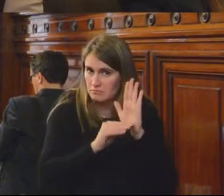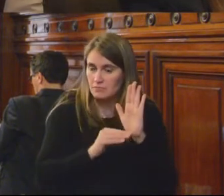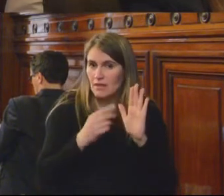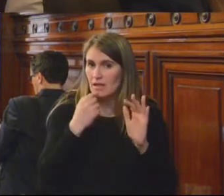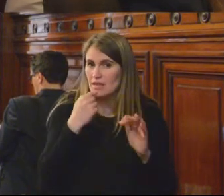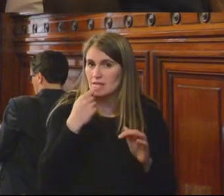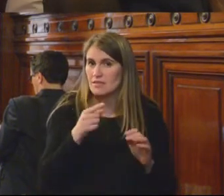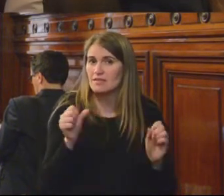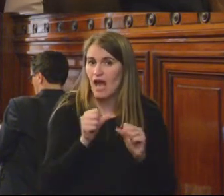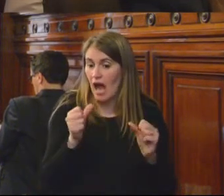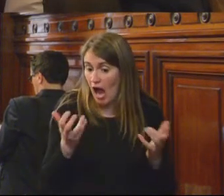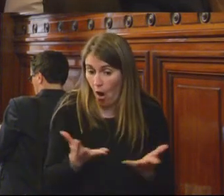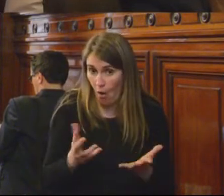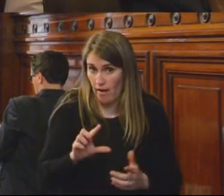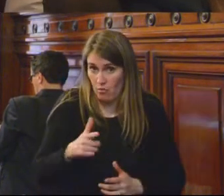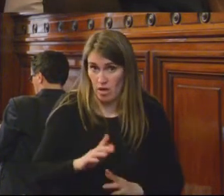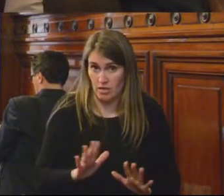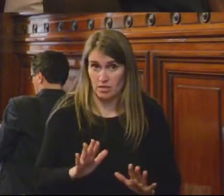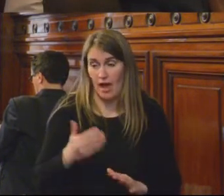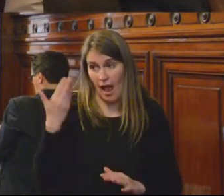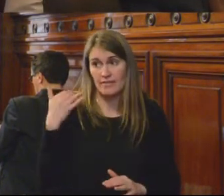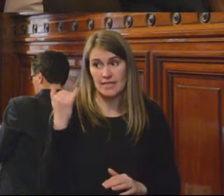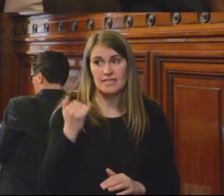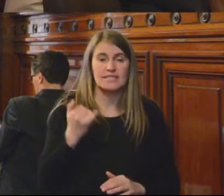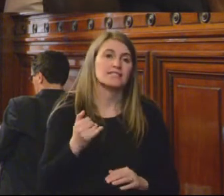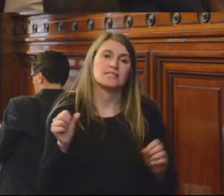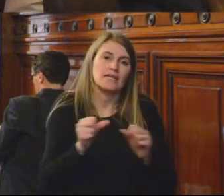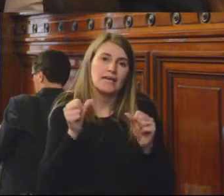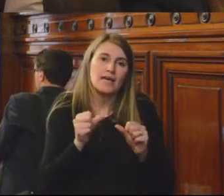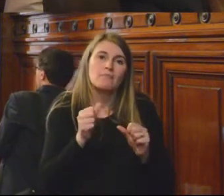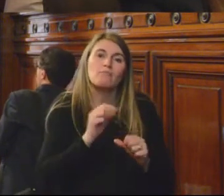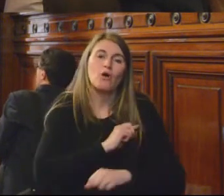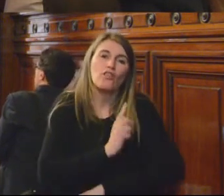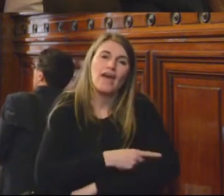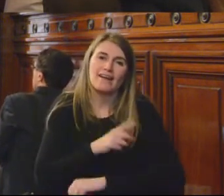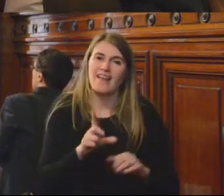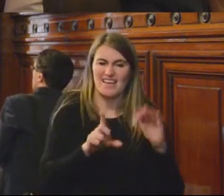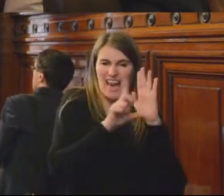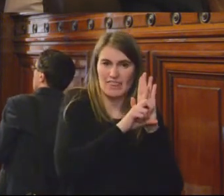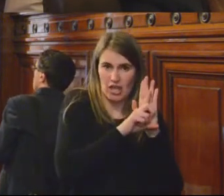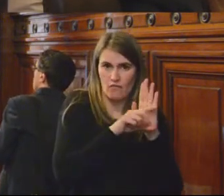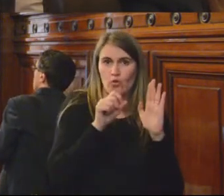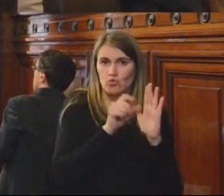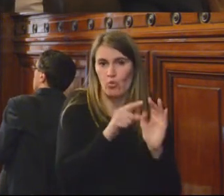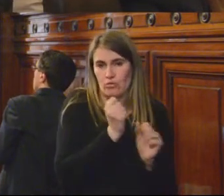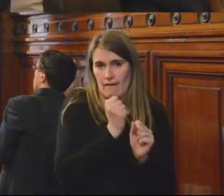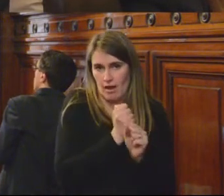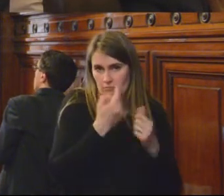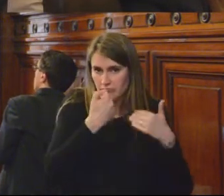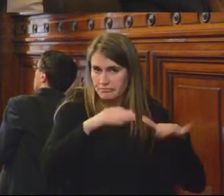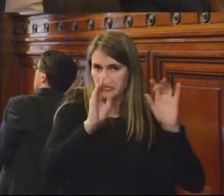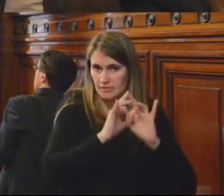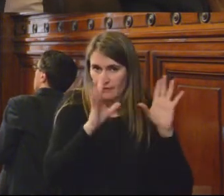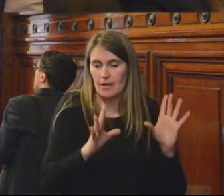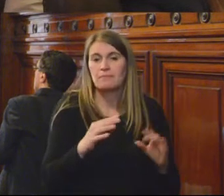no se ha hecho en la actualidad, que es cesar el ejercicio de las funciones del Poder Legislativo. En su momento, en el año